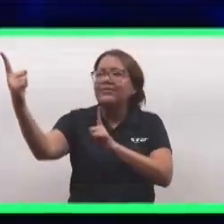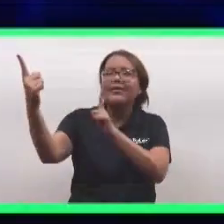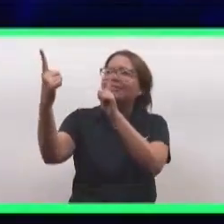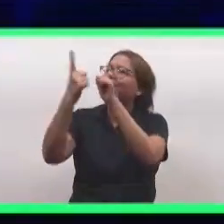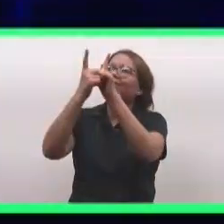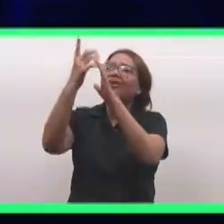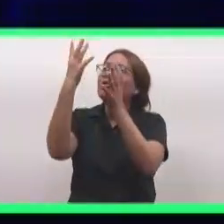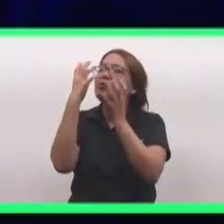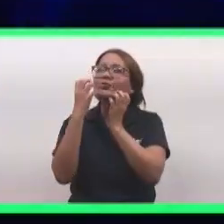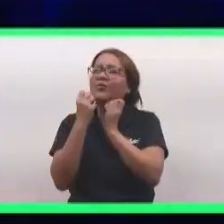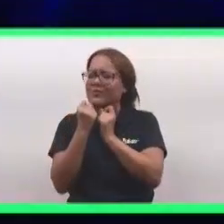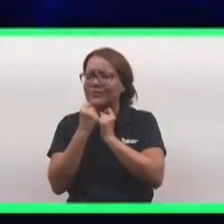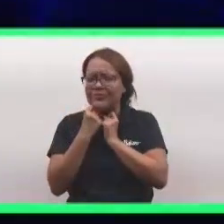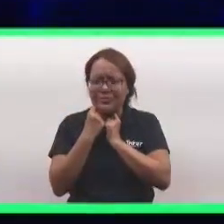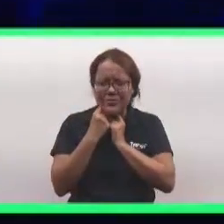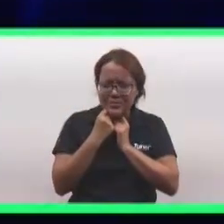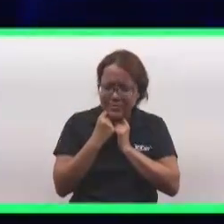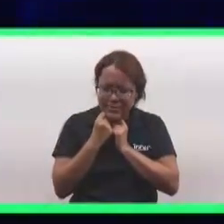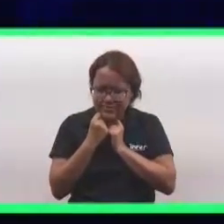conocer. Te